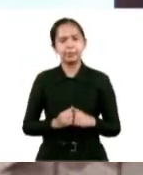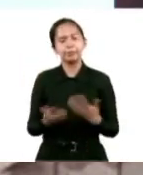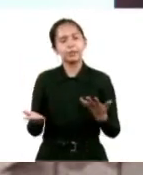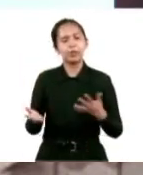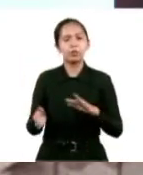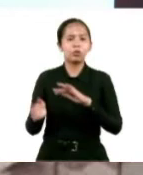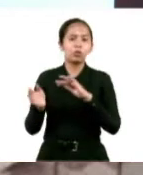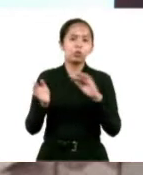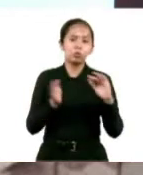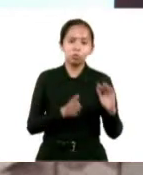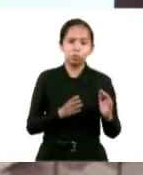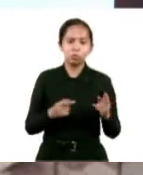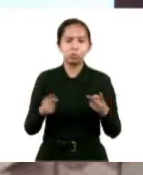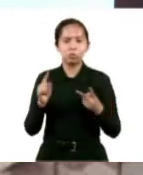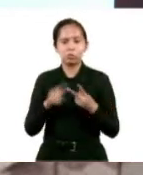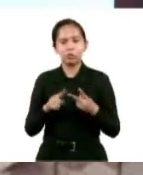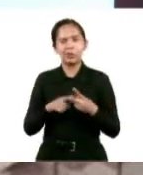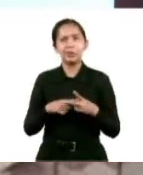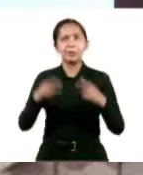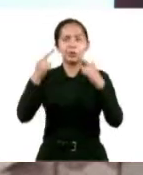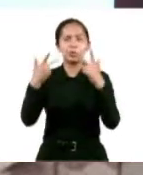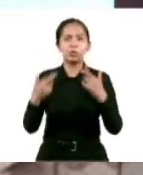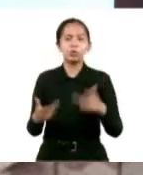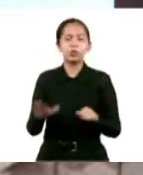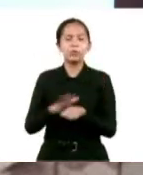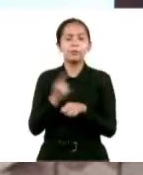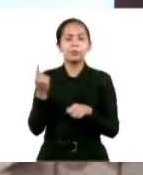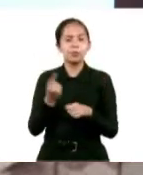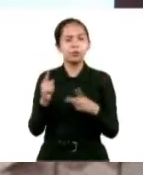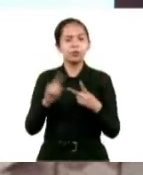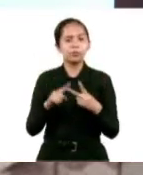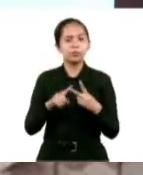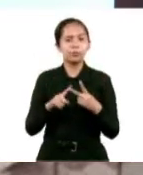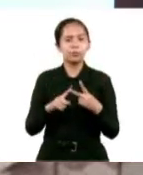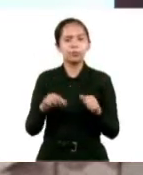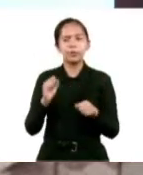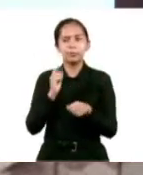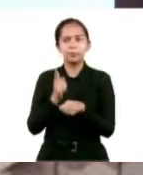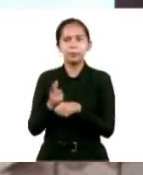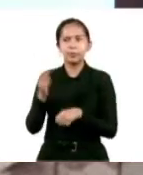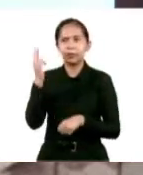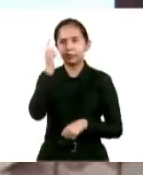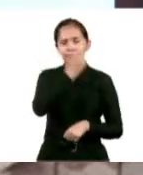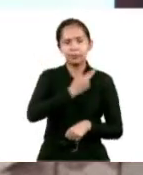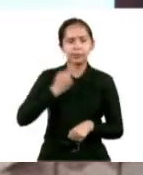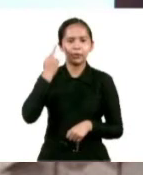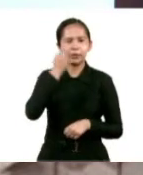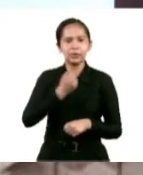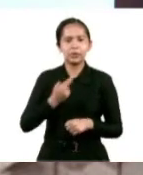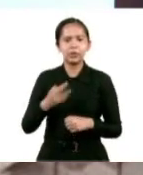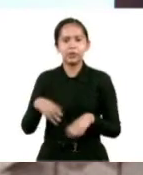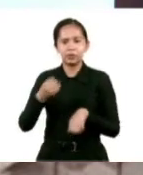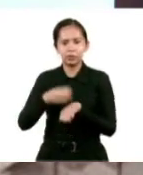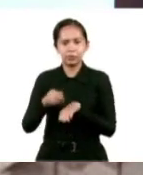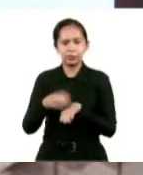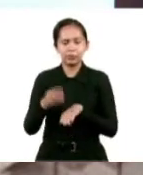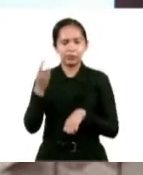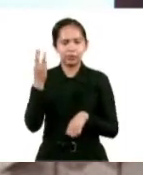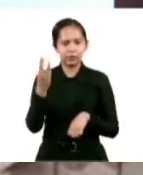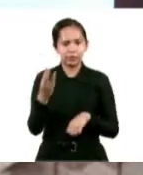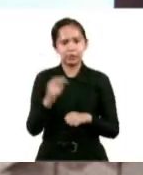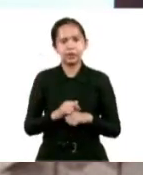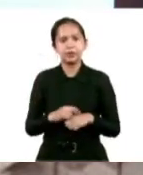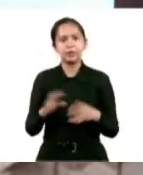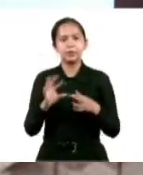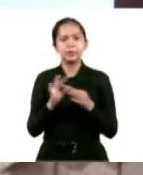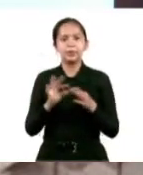Otra de las causas del colapso identificadas en el análisis causa-raíz fase 3 de DNB, dice fallas